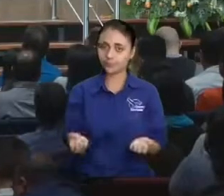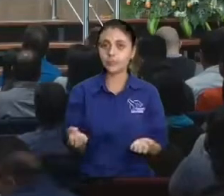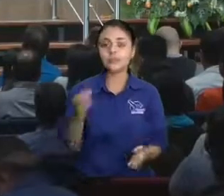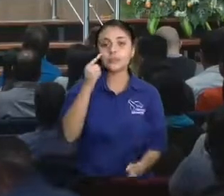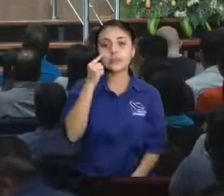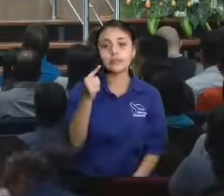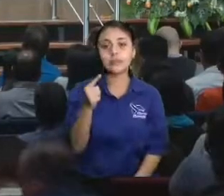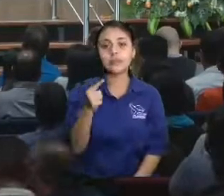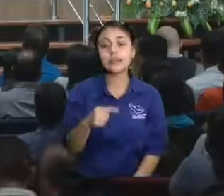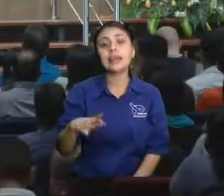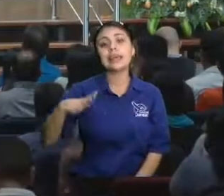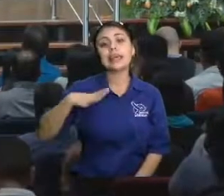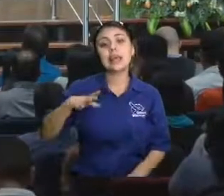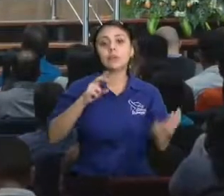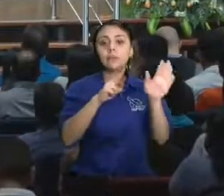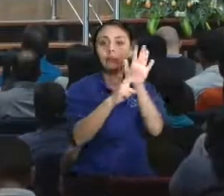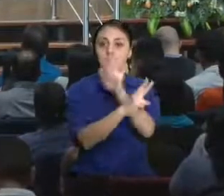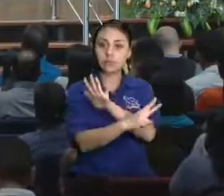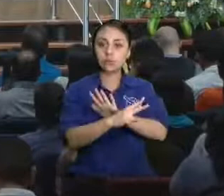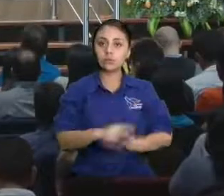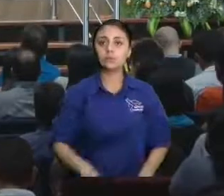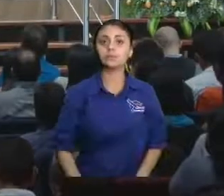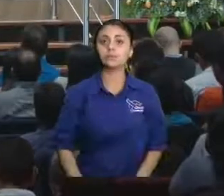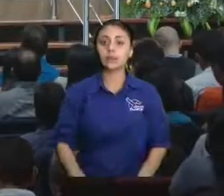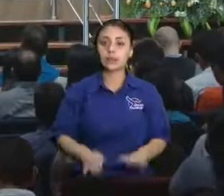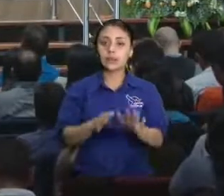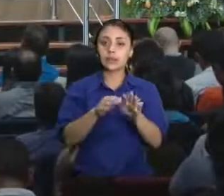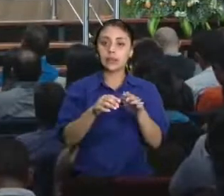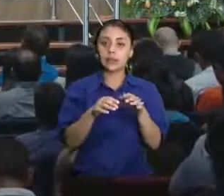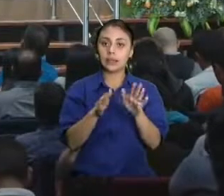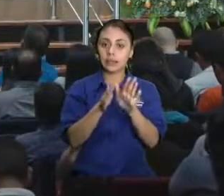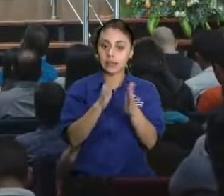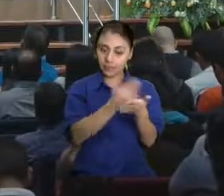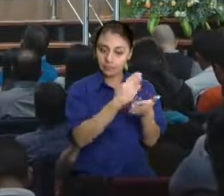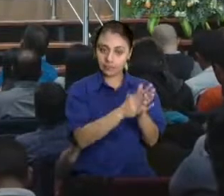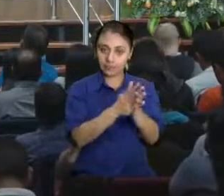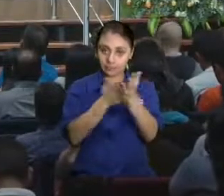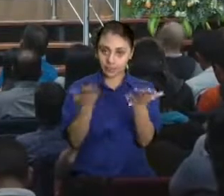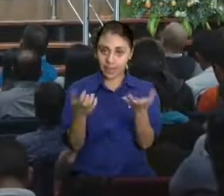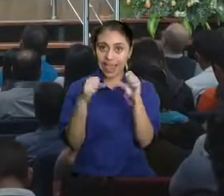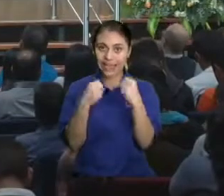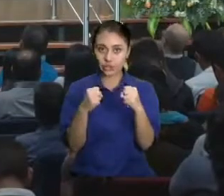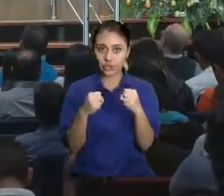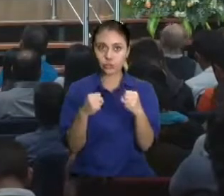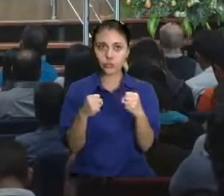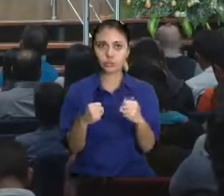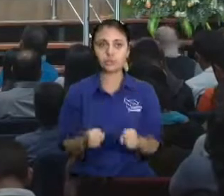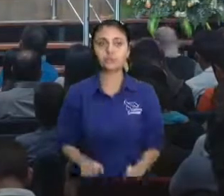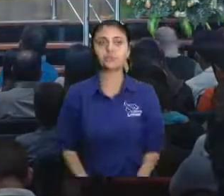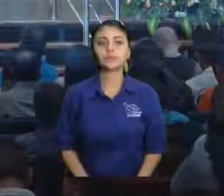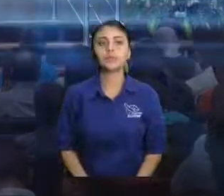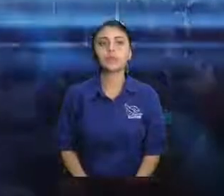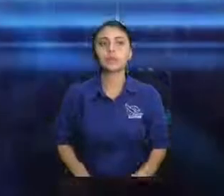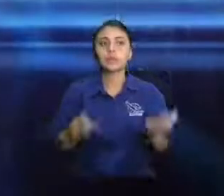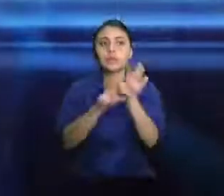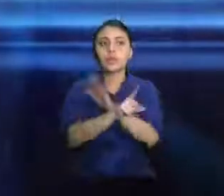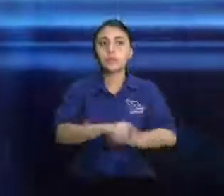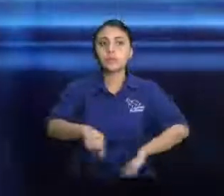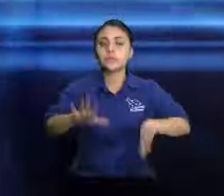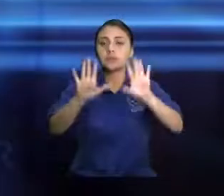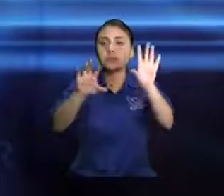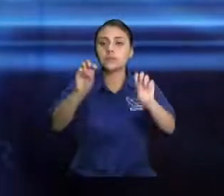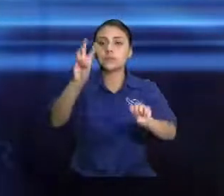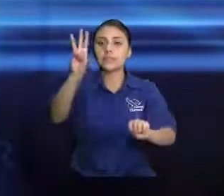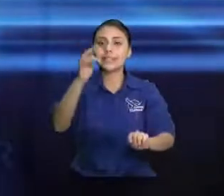que hay un versículo en Hechos capítulo 13, verso 41, en donde habla de